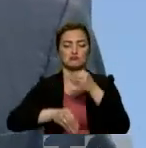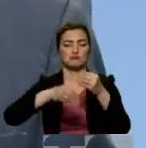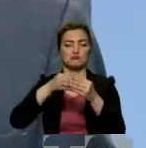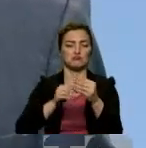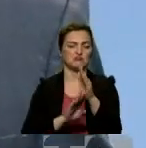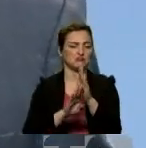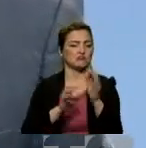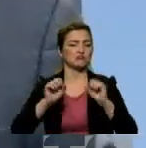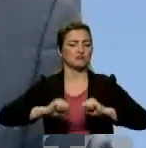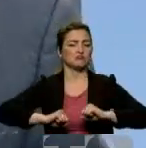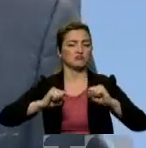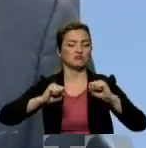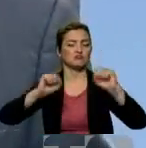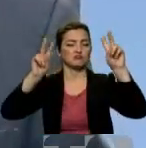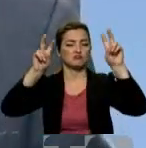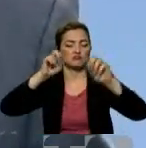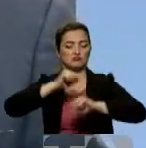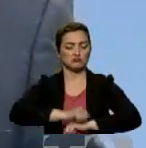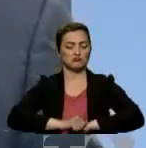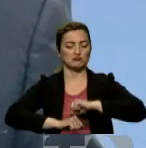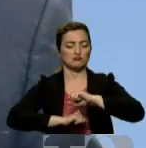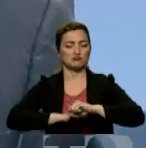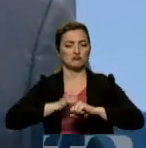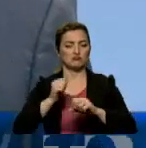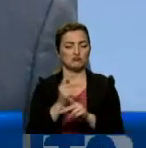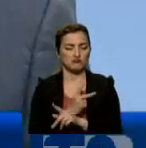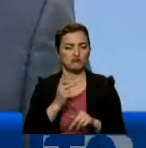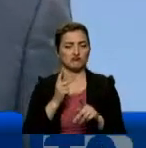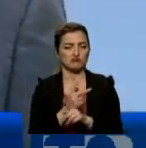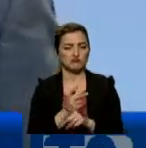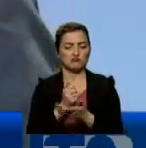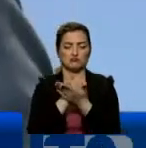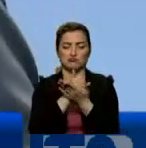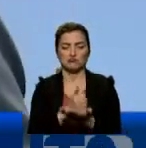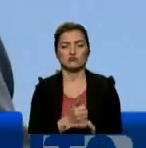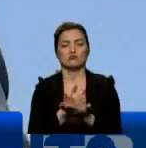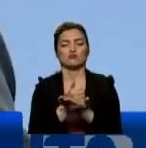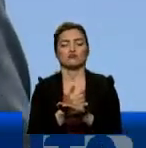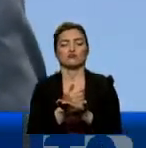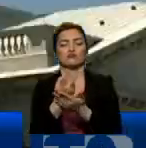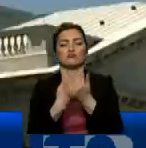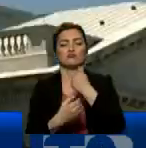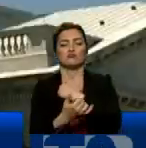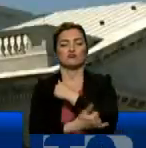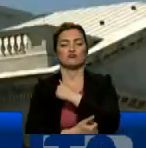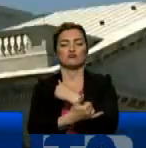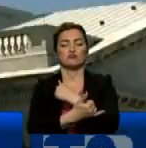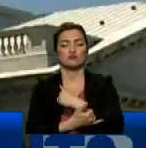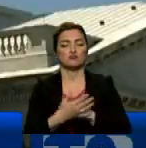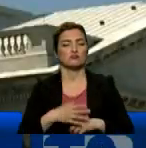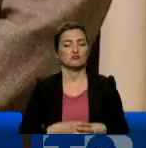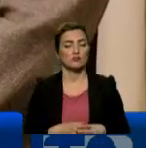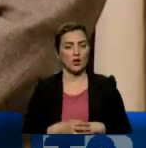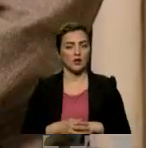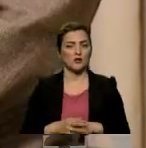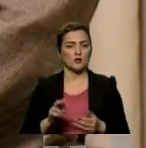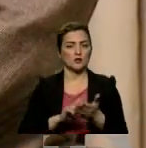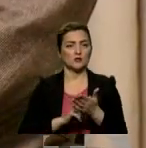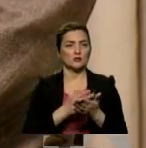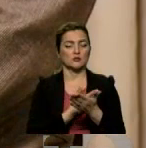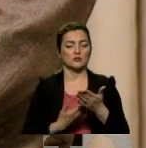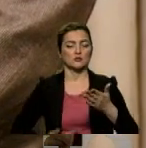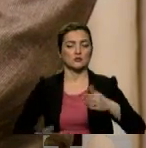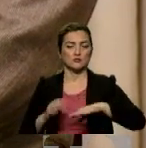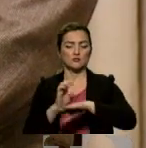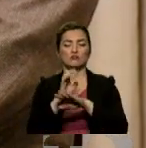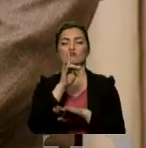inversiones, en temas de estructurar de una manera más productiva y beneficiosa para ambas naciones. La reunión de los presidentes de Ecuador